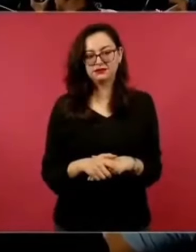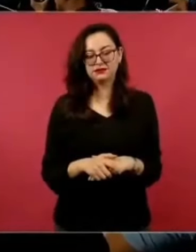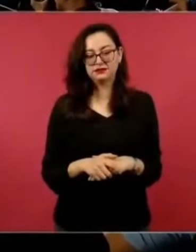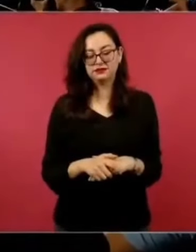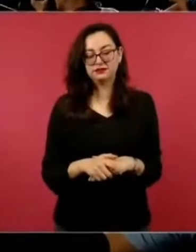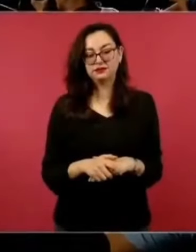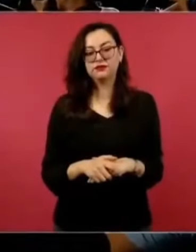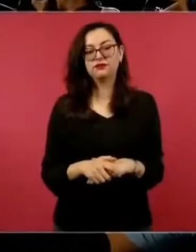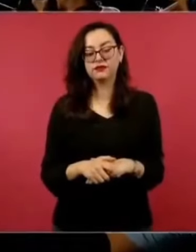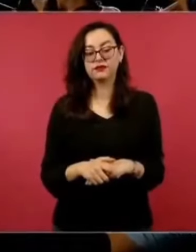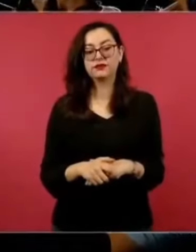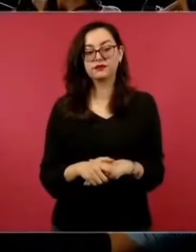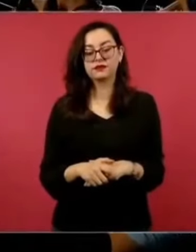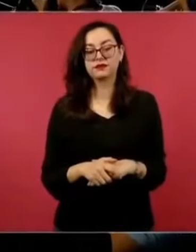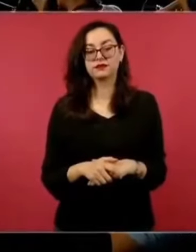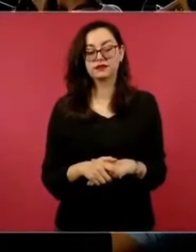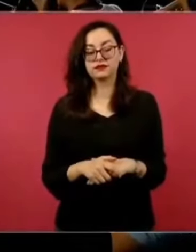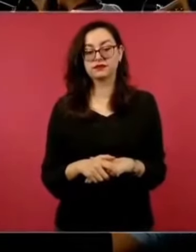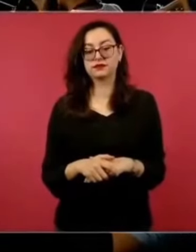por eso